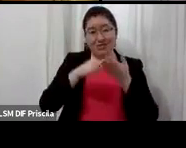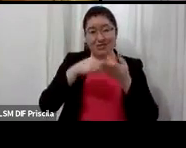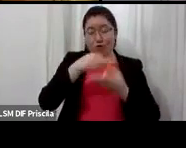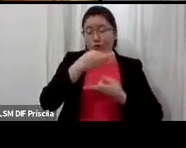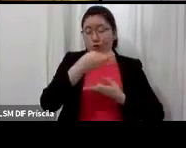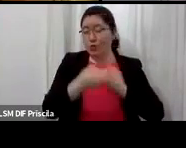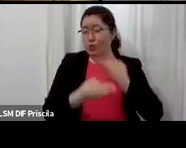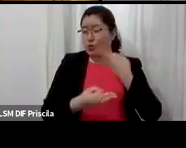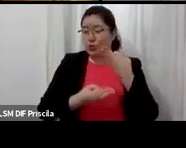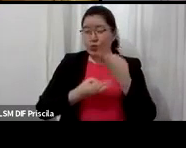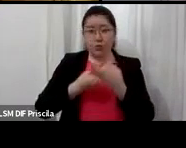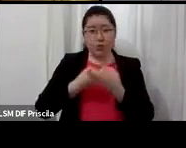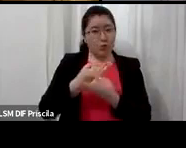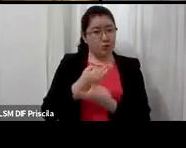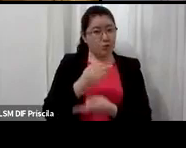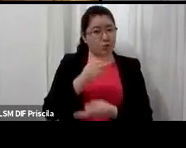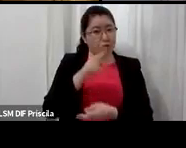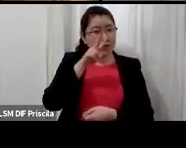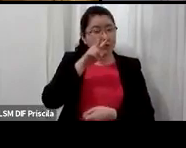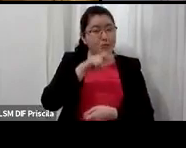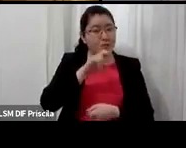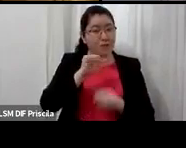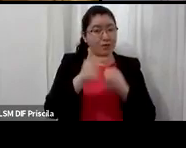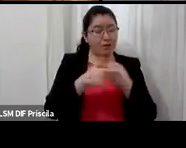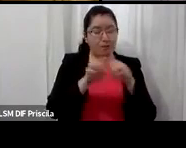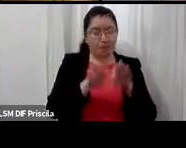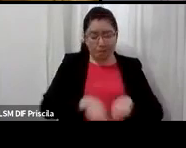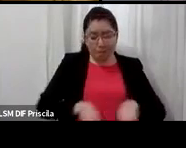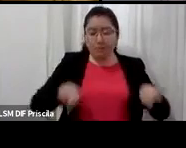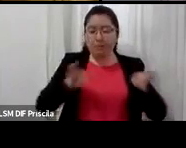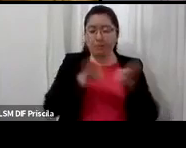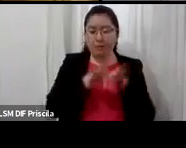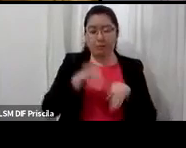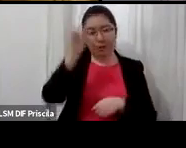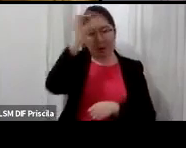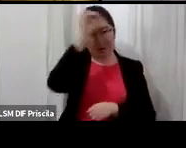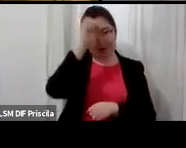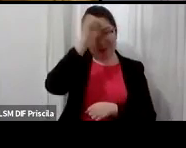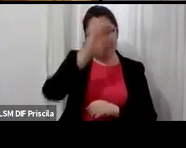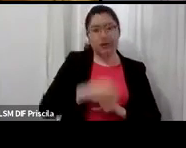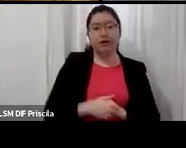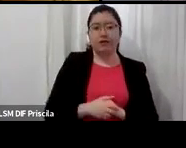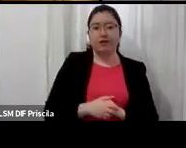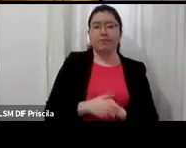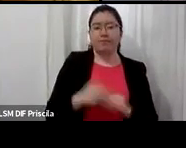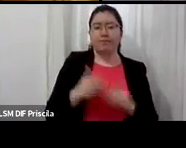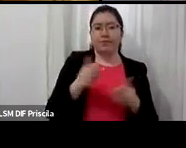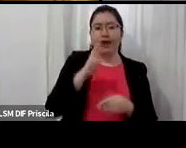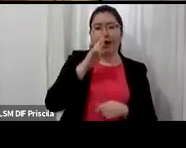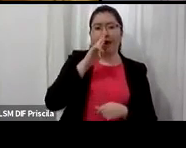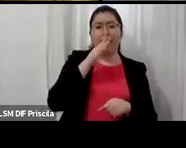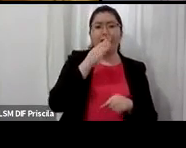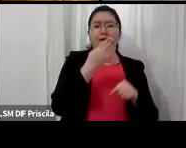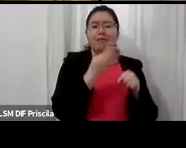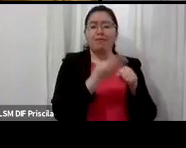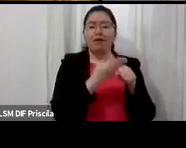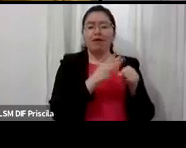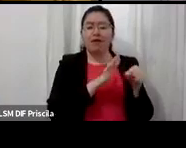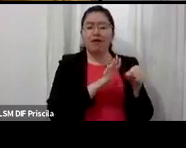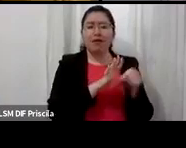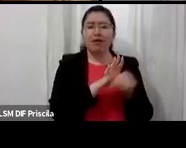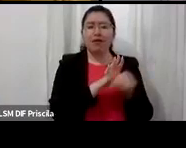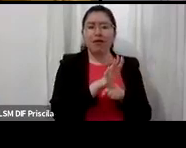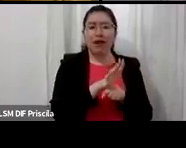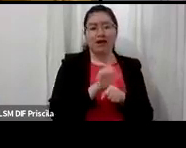un punto medular del cual opinar. ¿Cuál es la responsabilidad? Ya hablamos de qué se trata, cuáles son